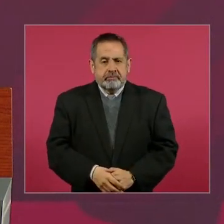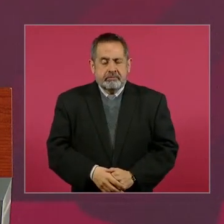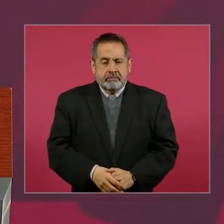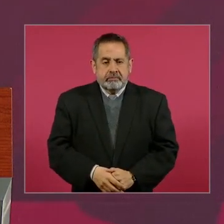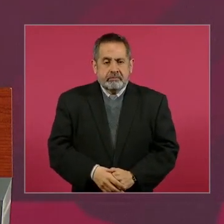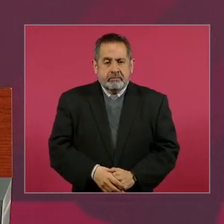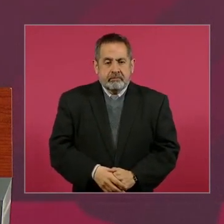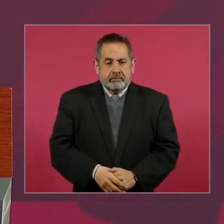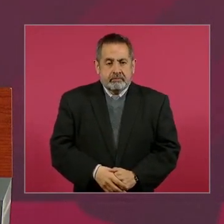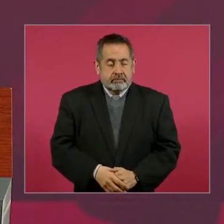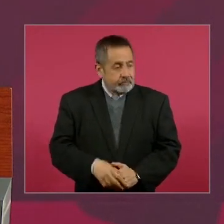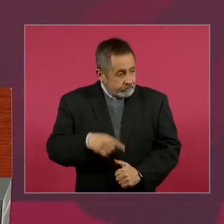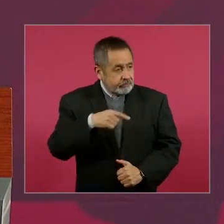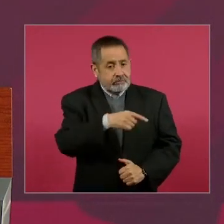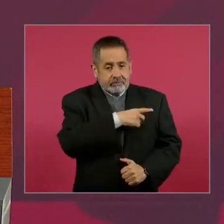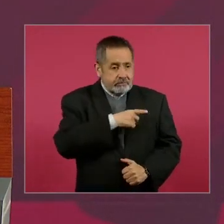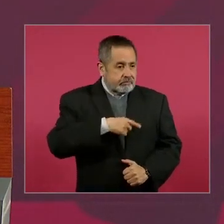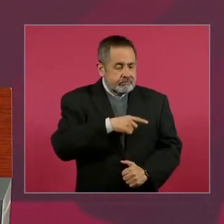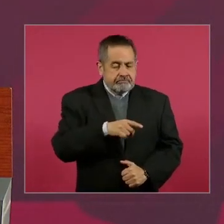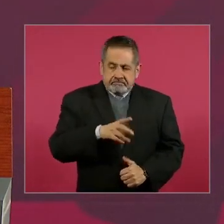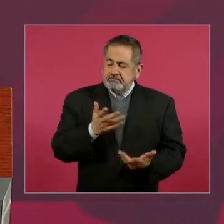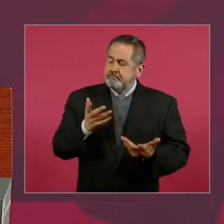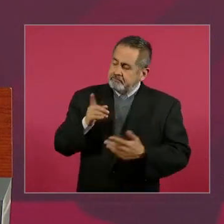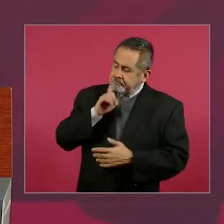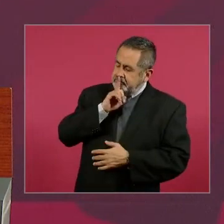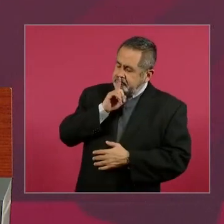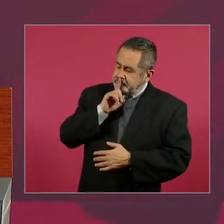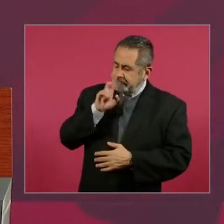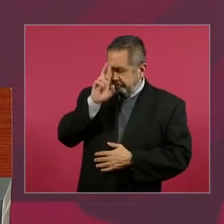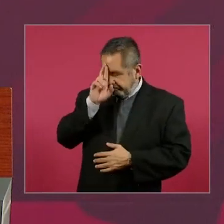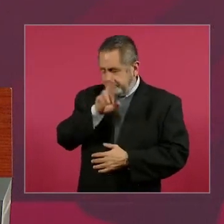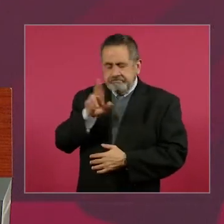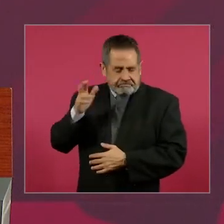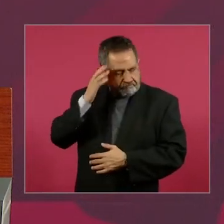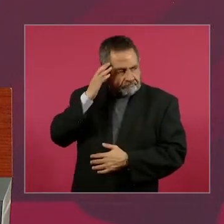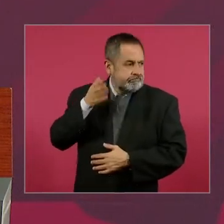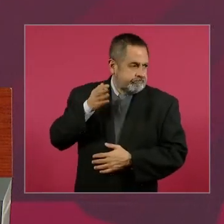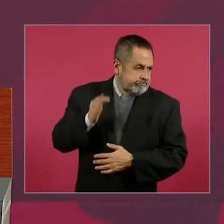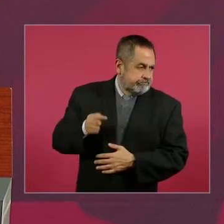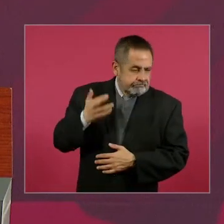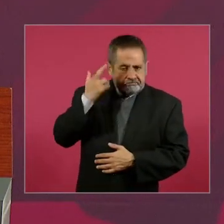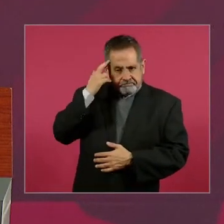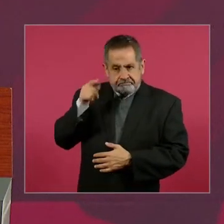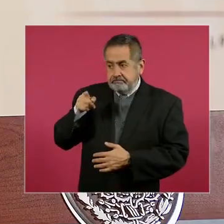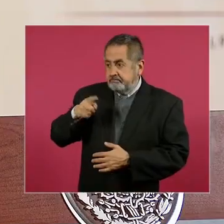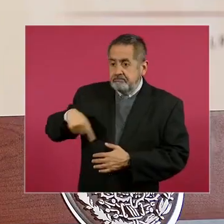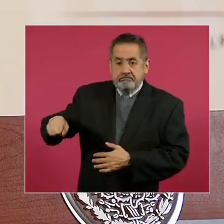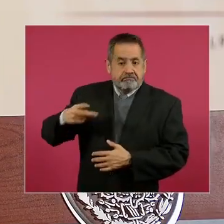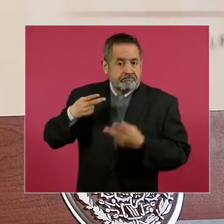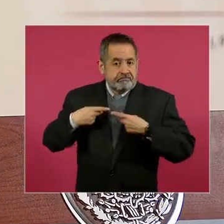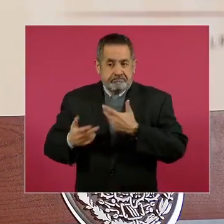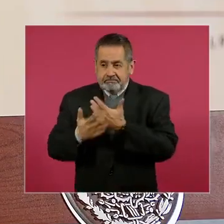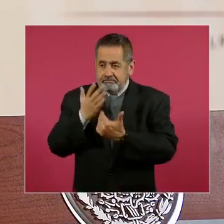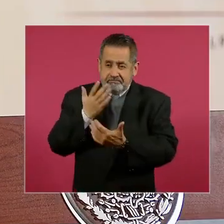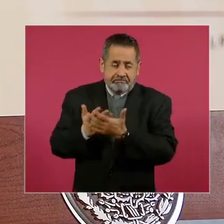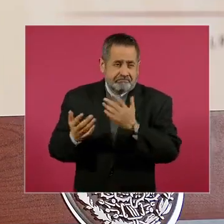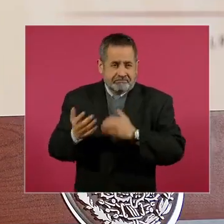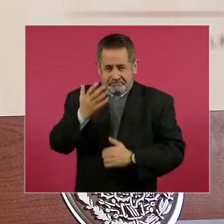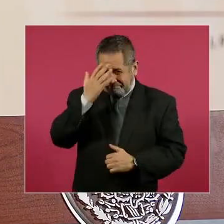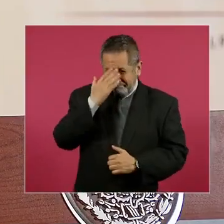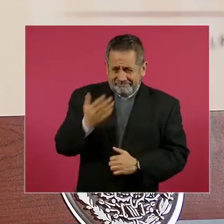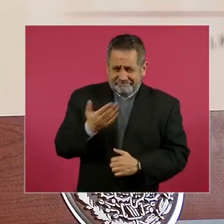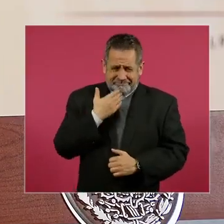Cuando deberían de reconocer que los trabajadores de la construcción de México son excepcionales,